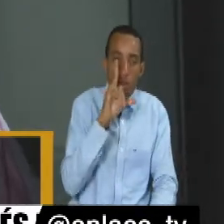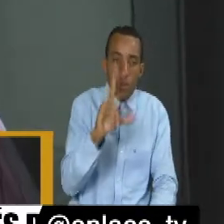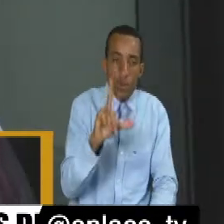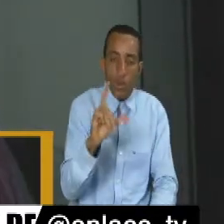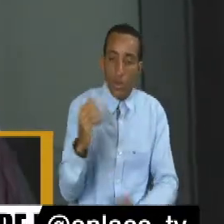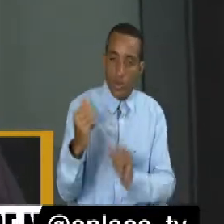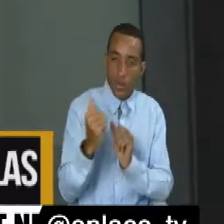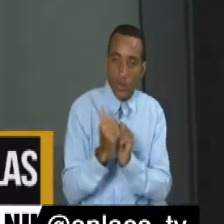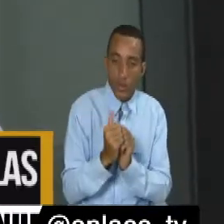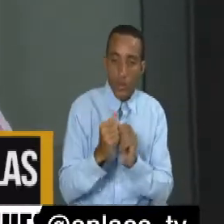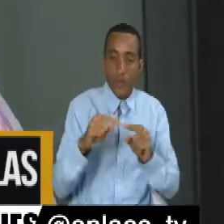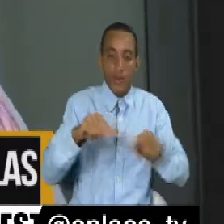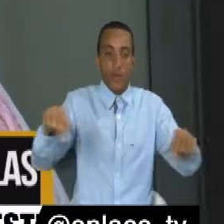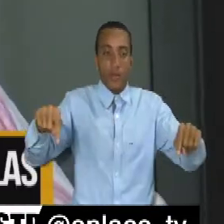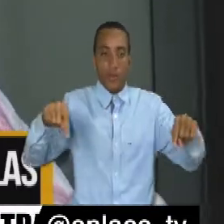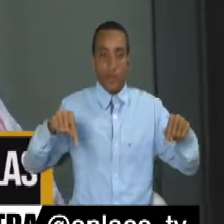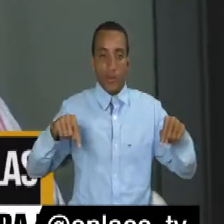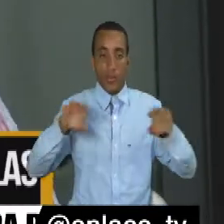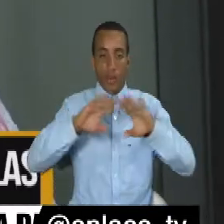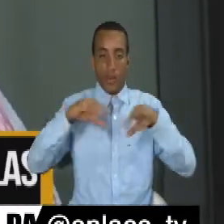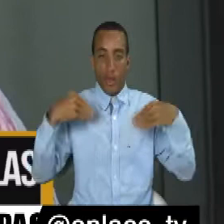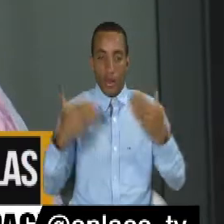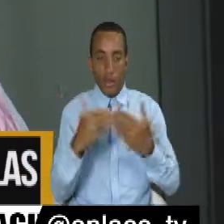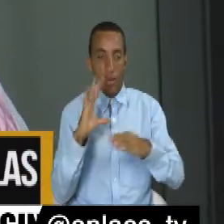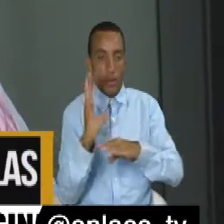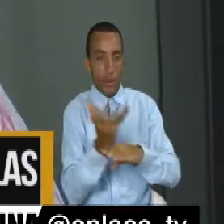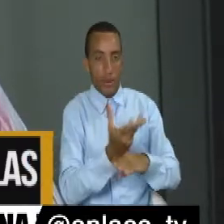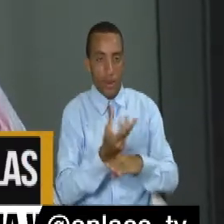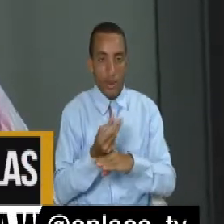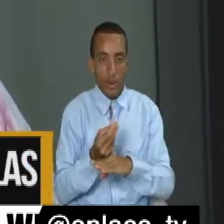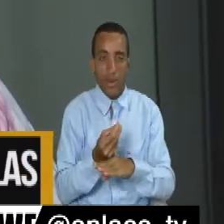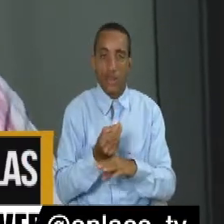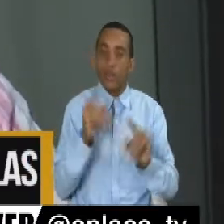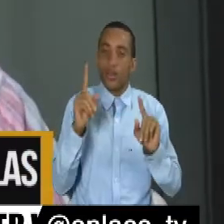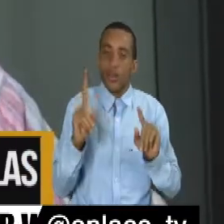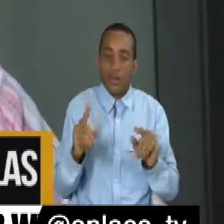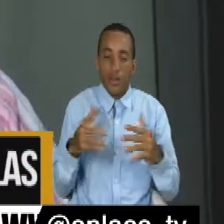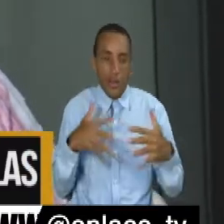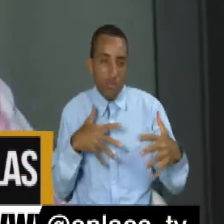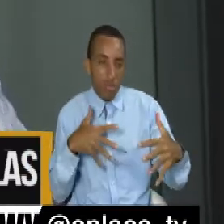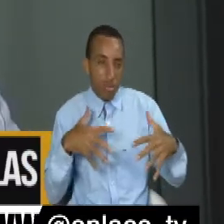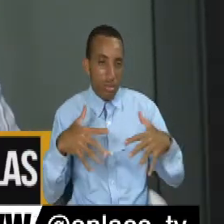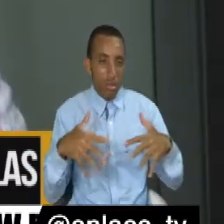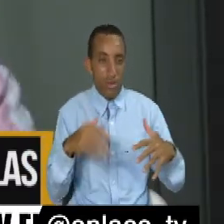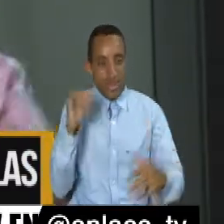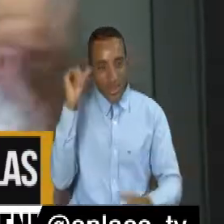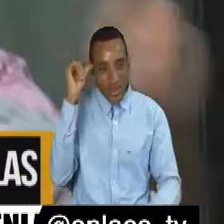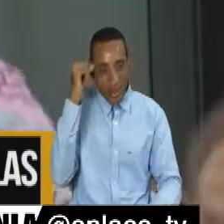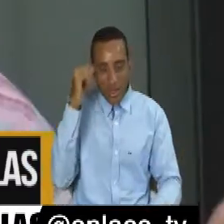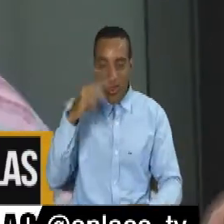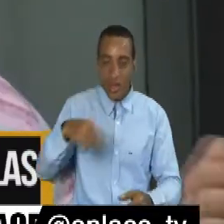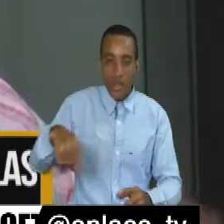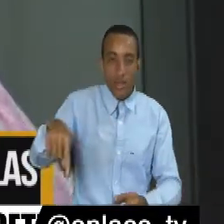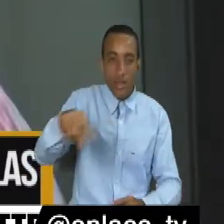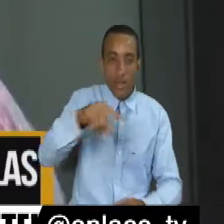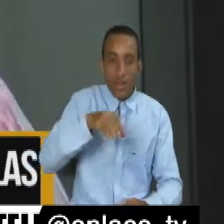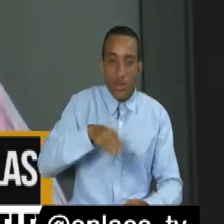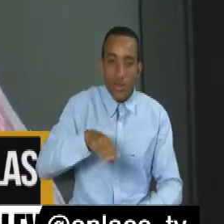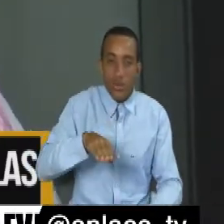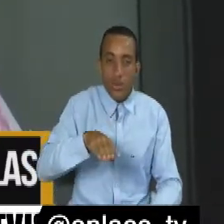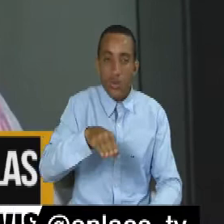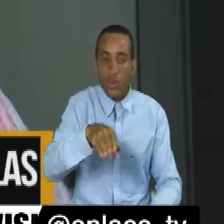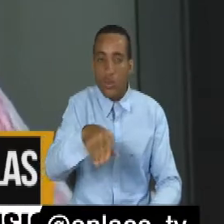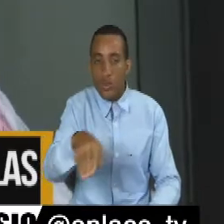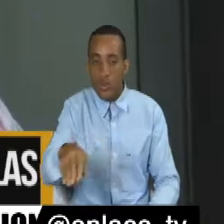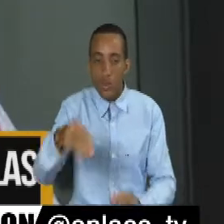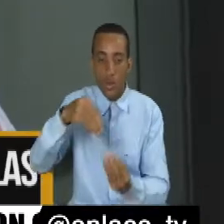en la sala de la Escuela de Arte Las Tablas. Recuerde que la Escuela de Arte Las Tablas queda por la Circunvalar, pasos abajo del Distrito